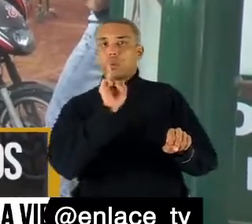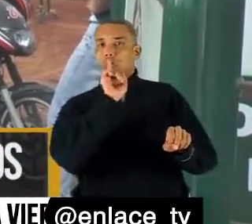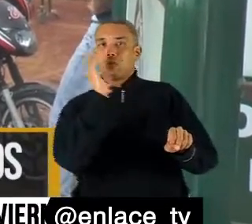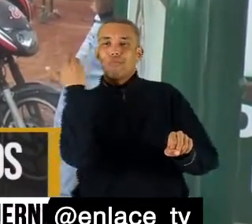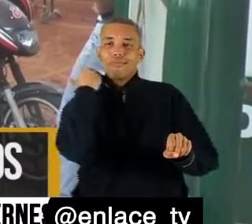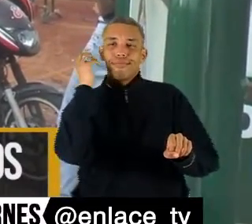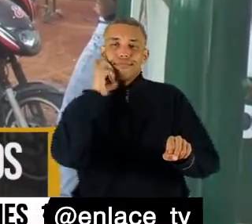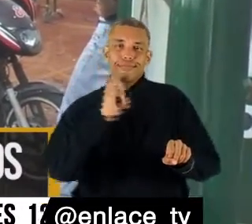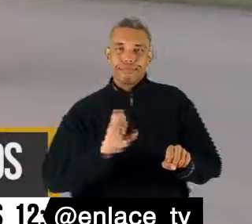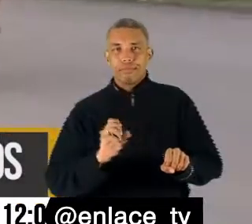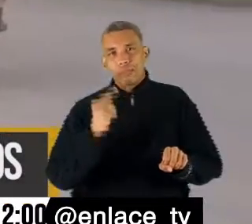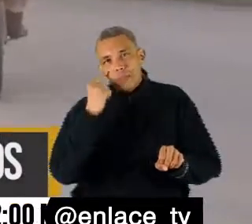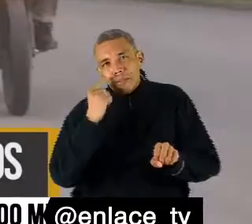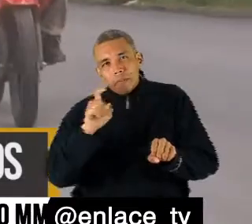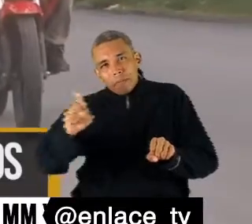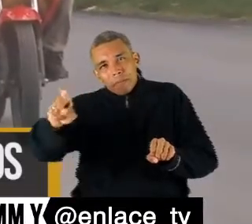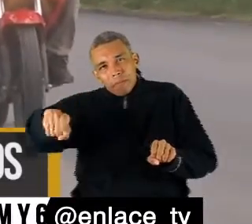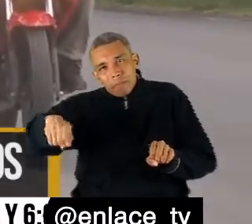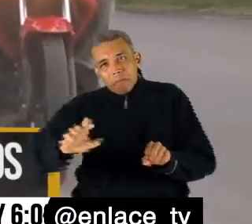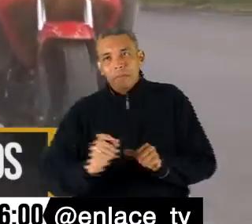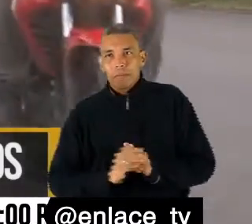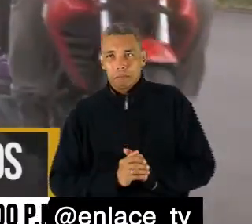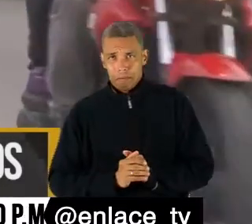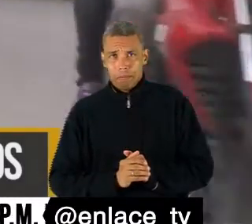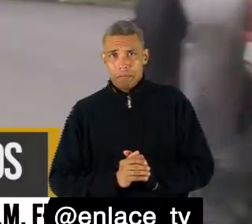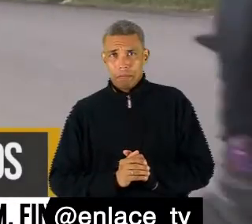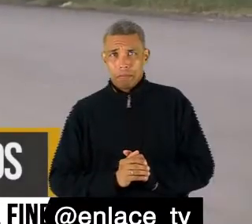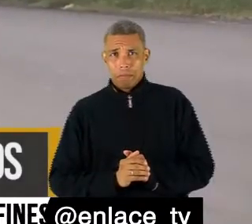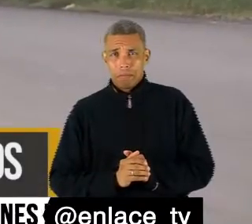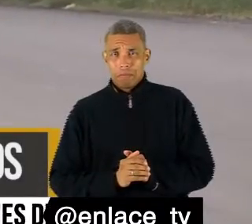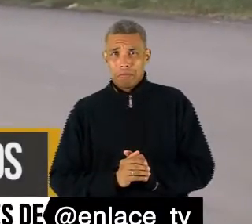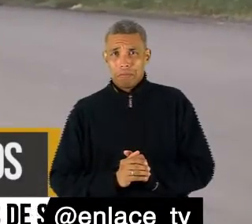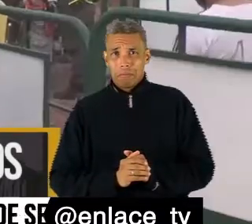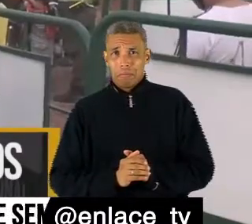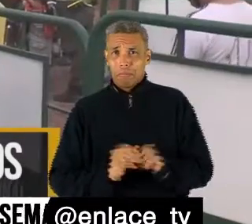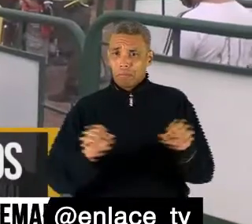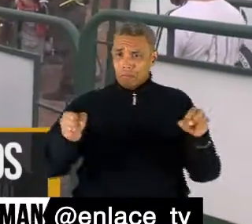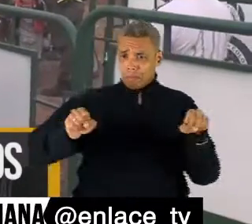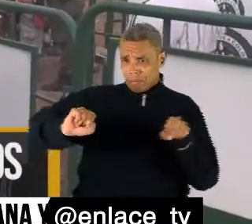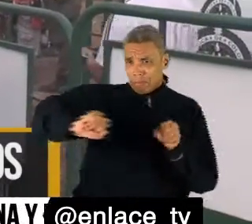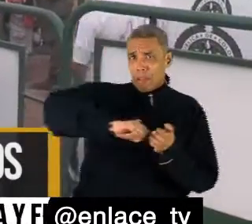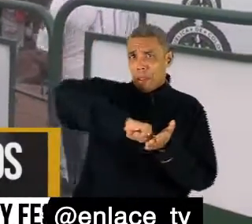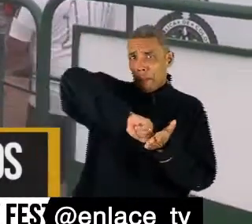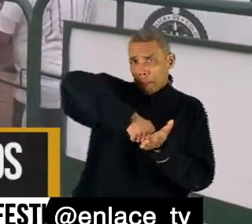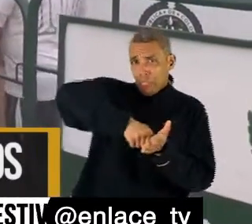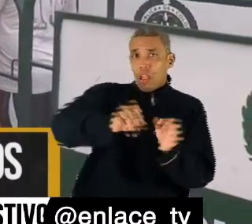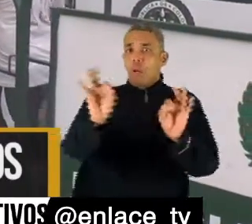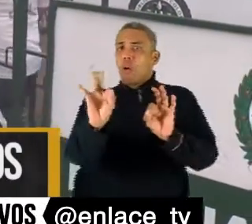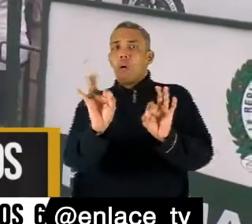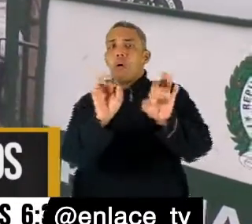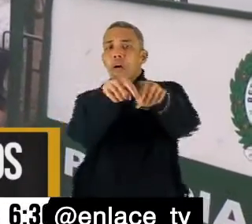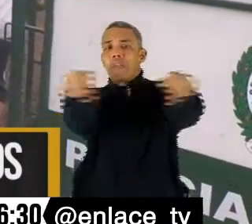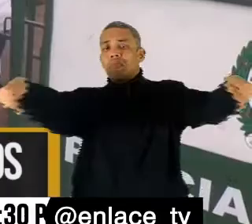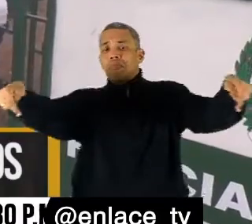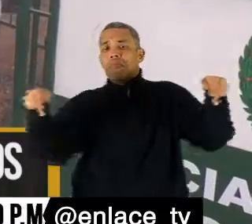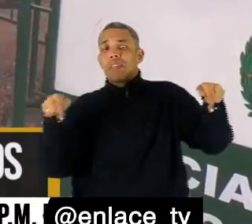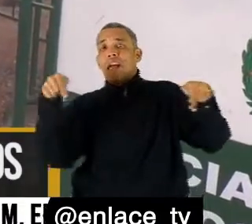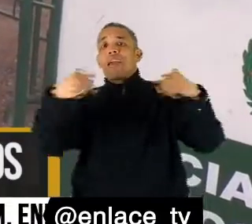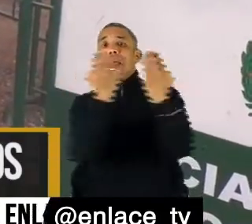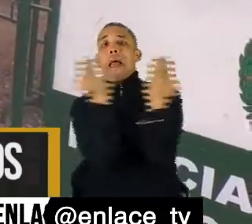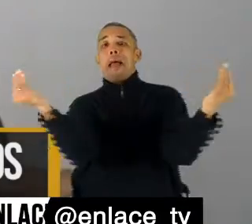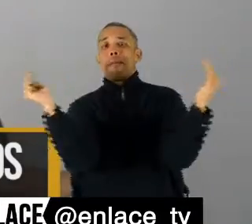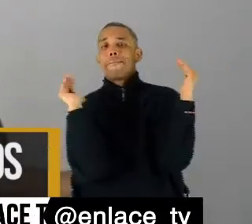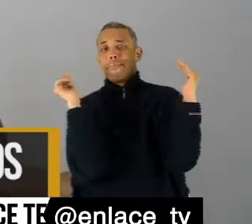es manejar los seguros que de fábrica traen estas motocicletas, dejarlas en parqueaderos legalmente pues habilitados,